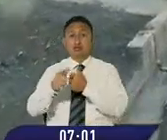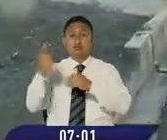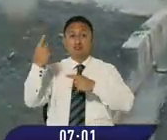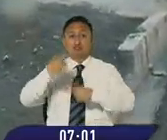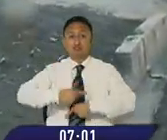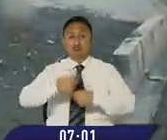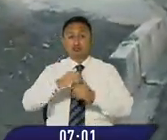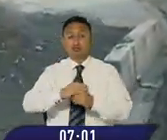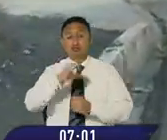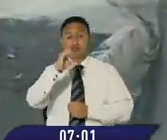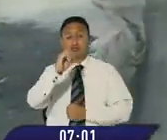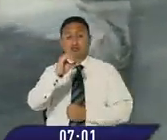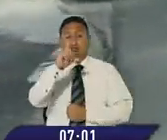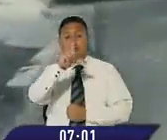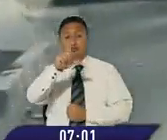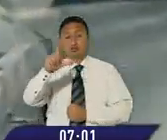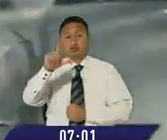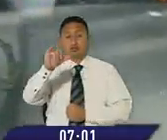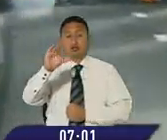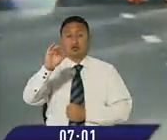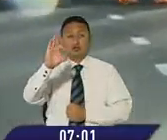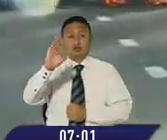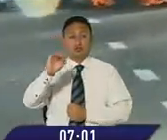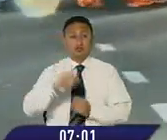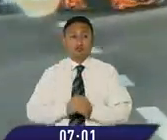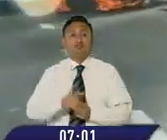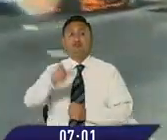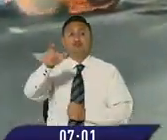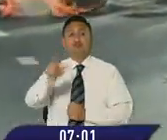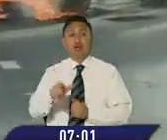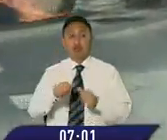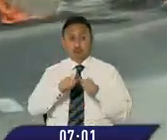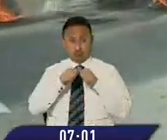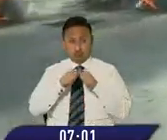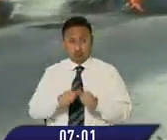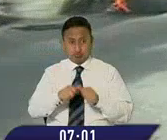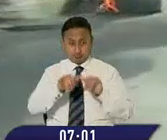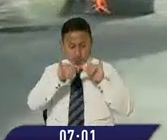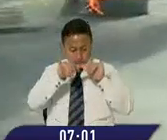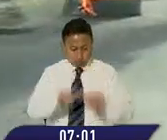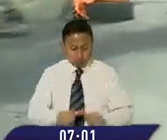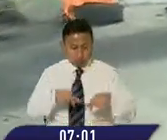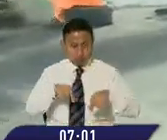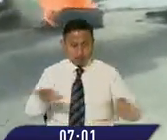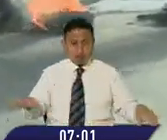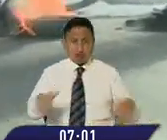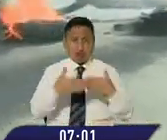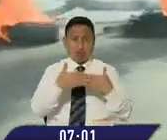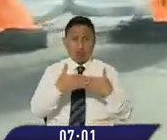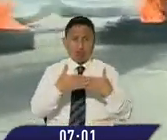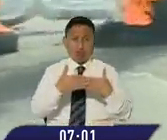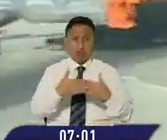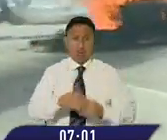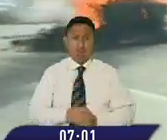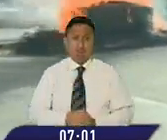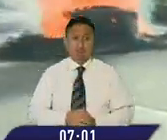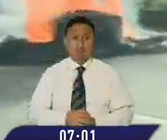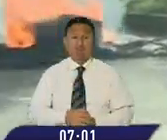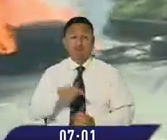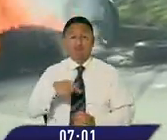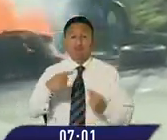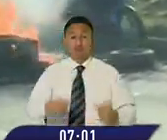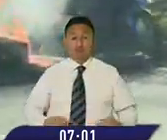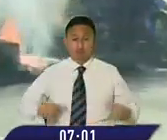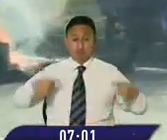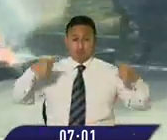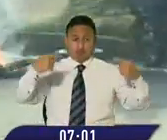de Oyacoto. Los manifestantes han indicado que se mantendrán en este punto, cerrando completamente la vía con la quema de